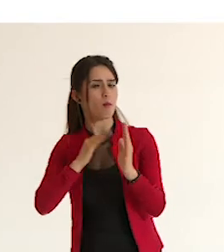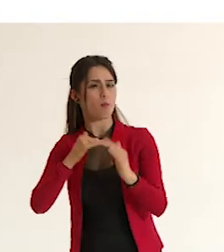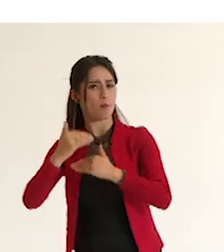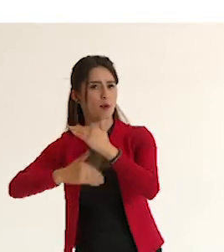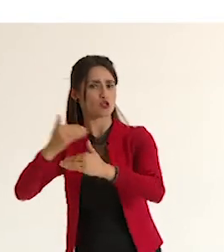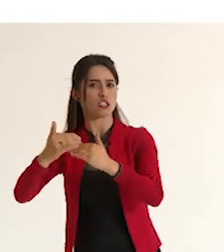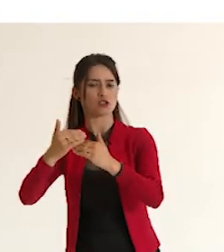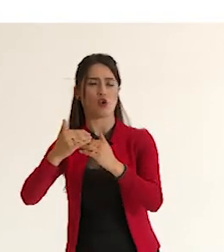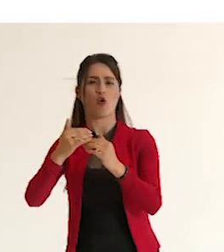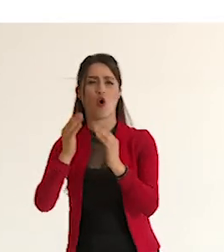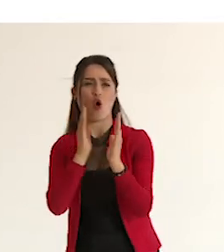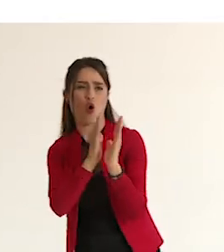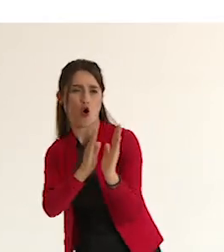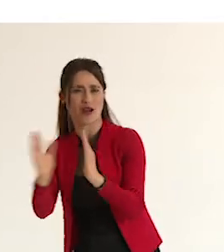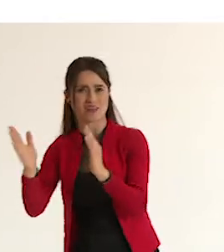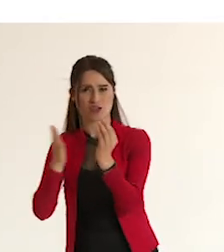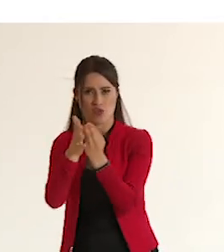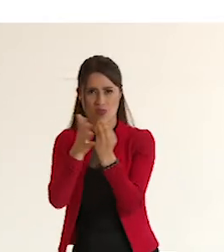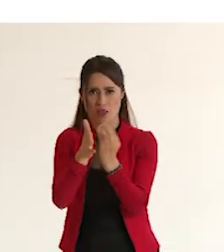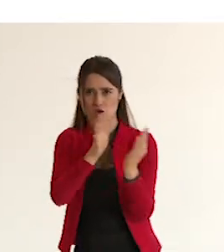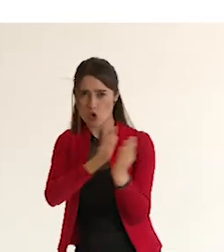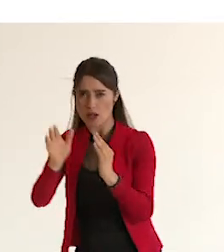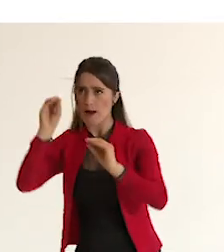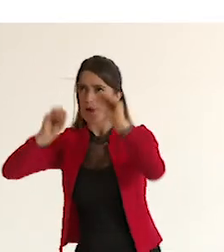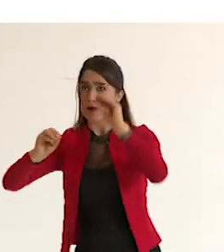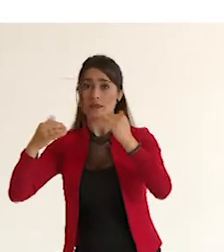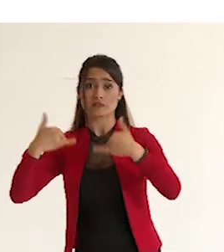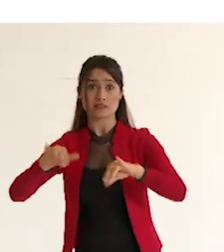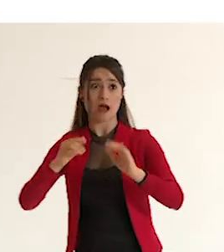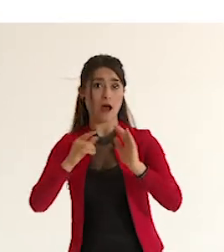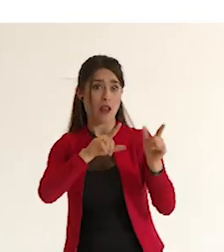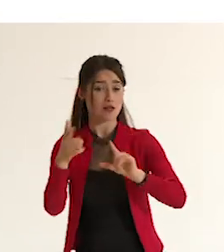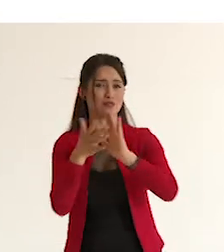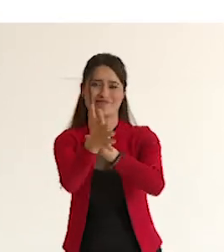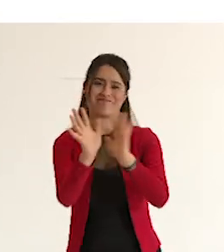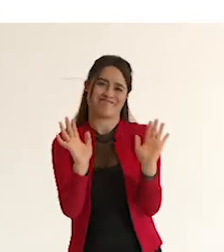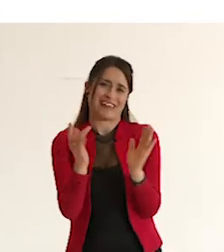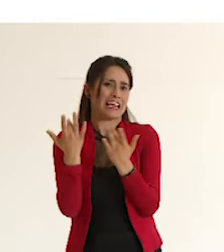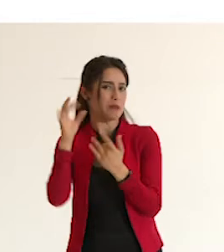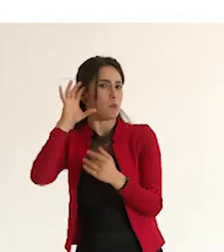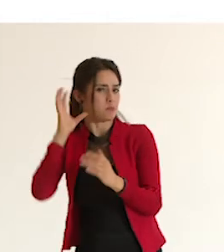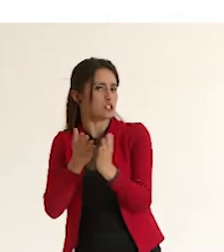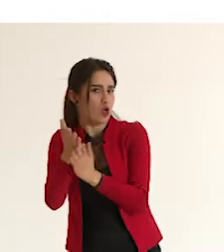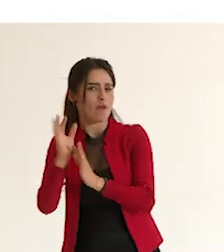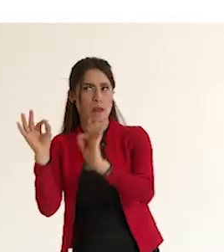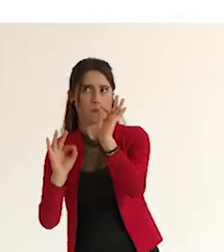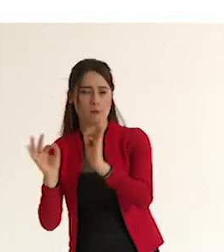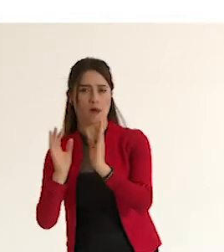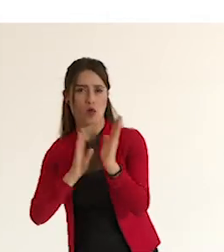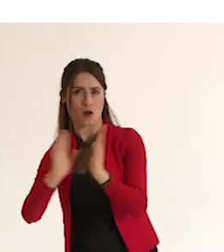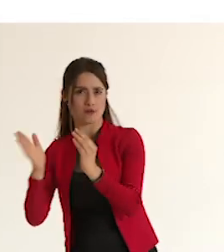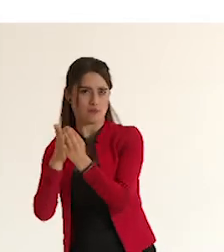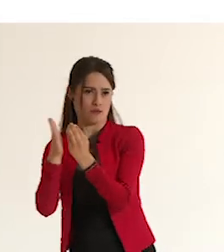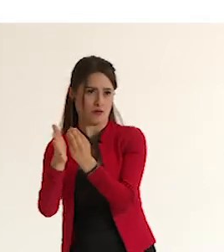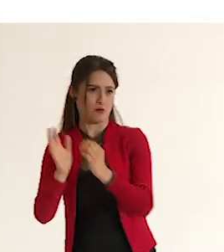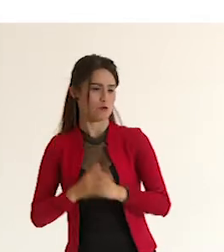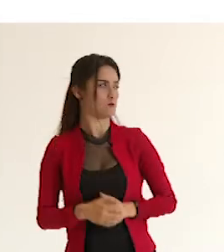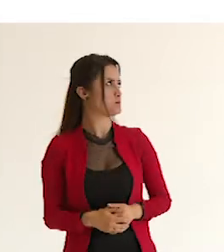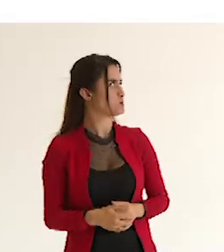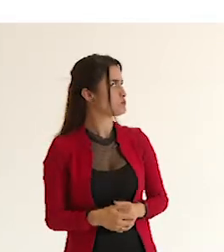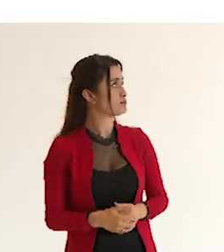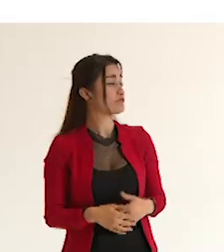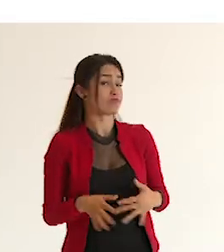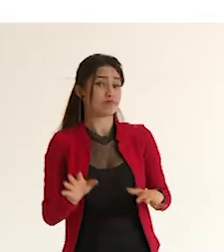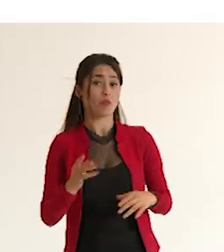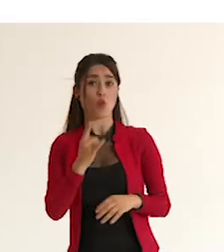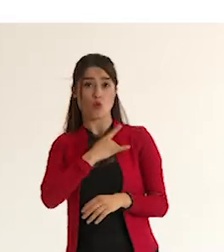porque todavía estamos ahí en este proceso básicamente decidimos que a las universidades íbamos a